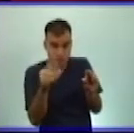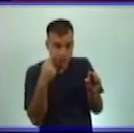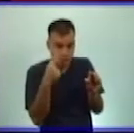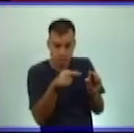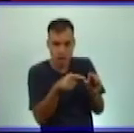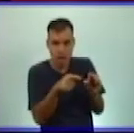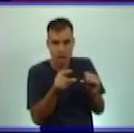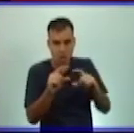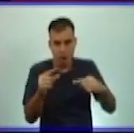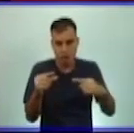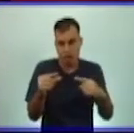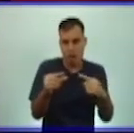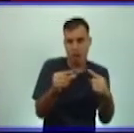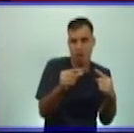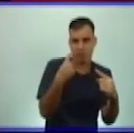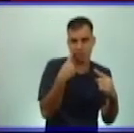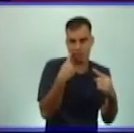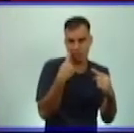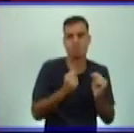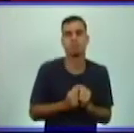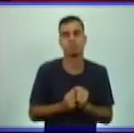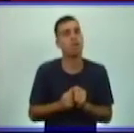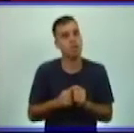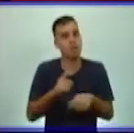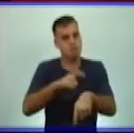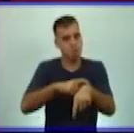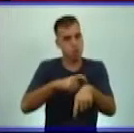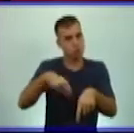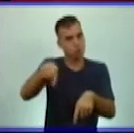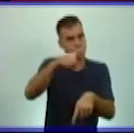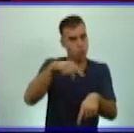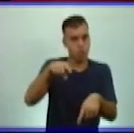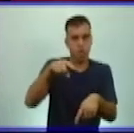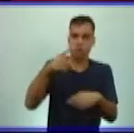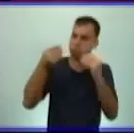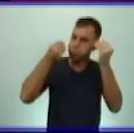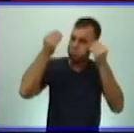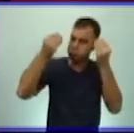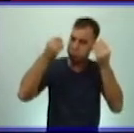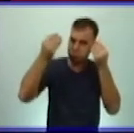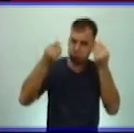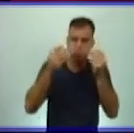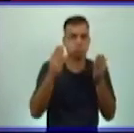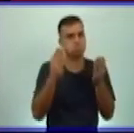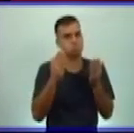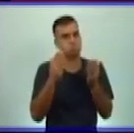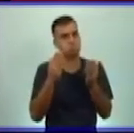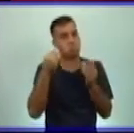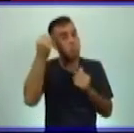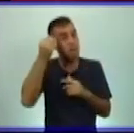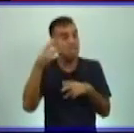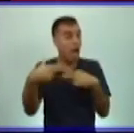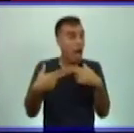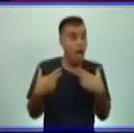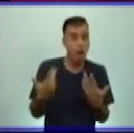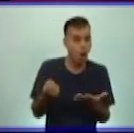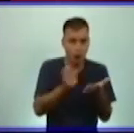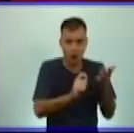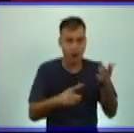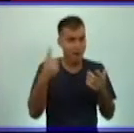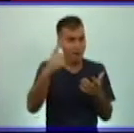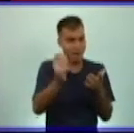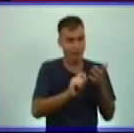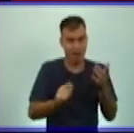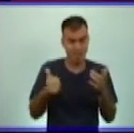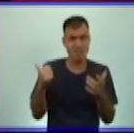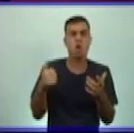enrollado. Les doy unos minutos para que lo valoren, lo hagan suyo. Tenemos de estos ejercicios muchos en